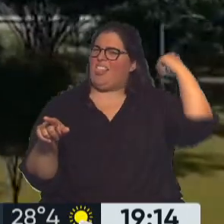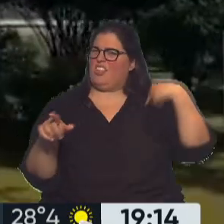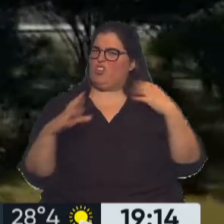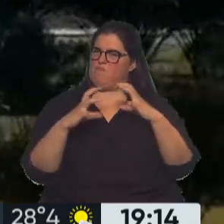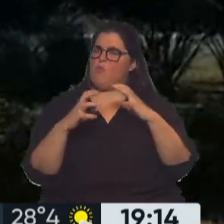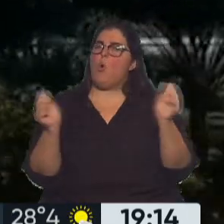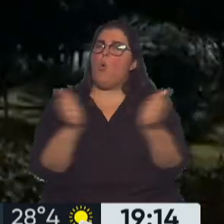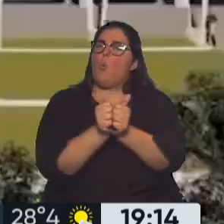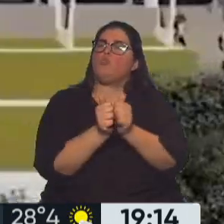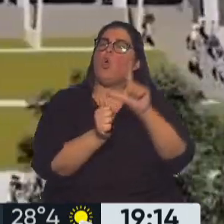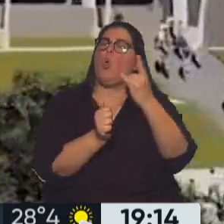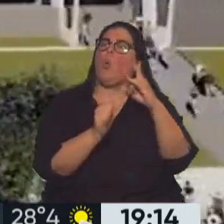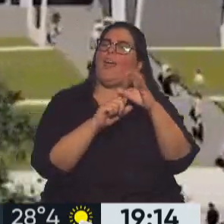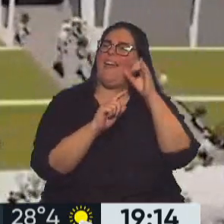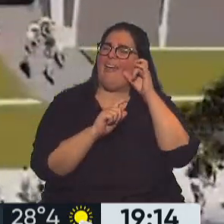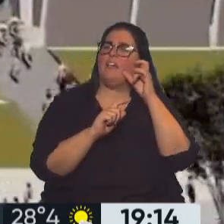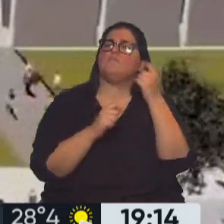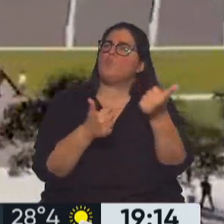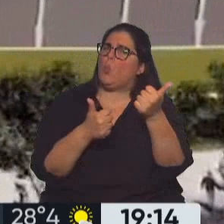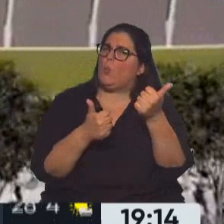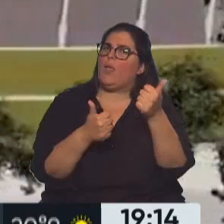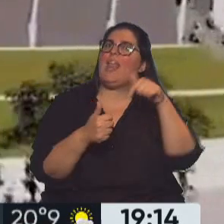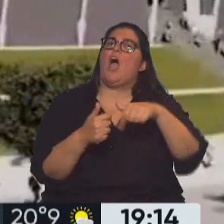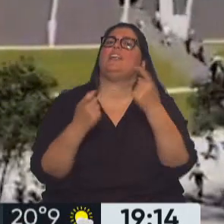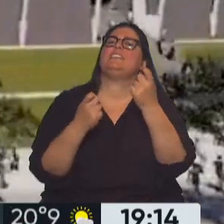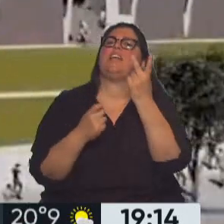estamos bien Ah